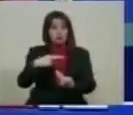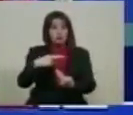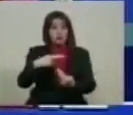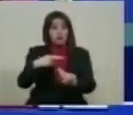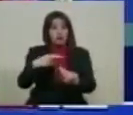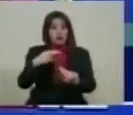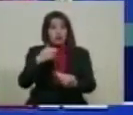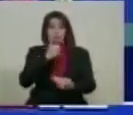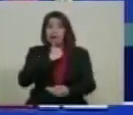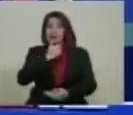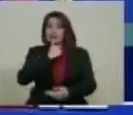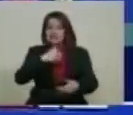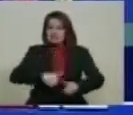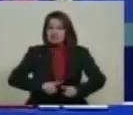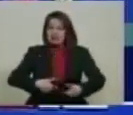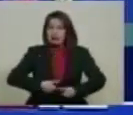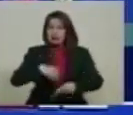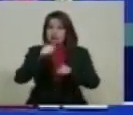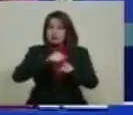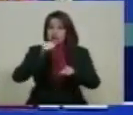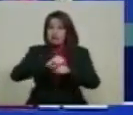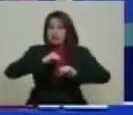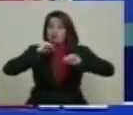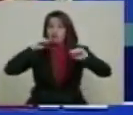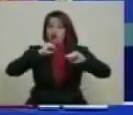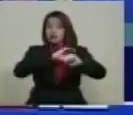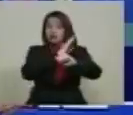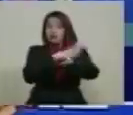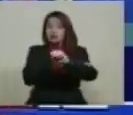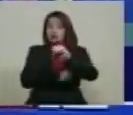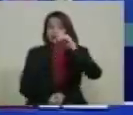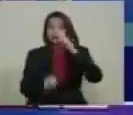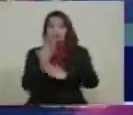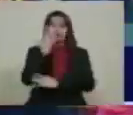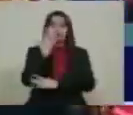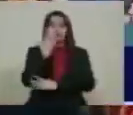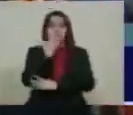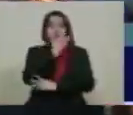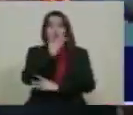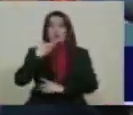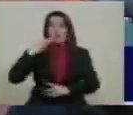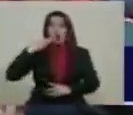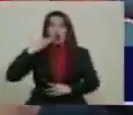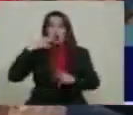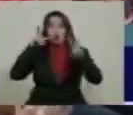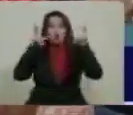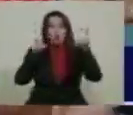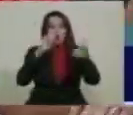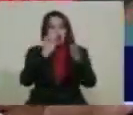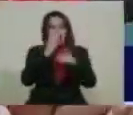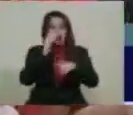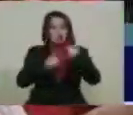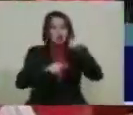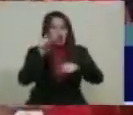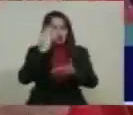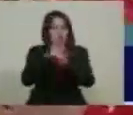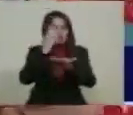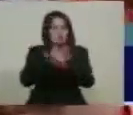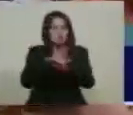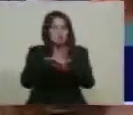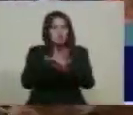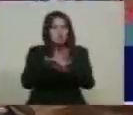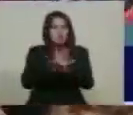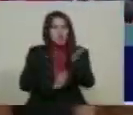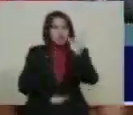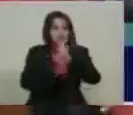rendido y que está dispuesta a crear los nuevos escenarios de